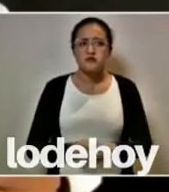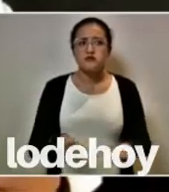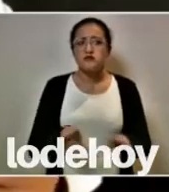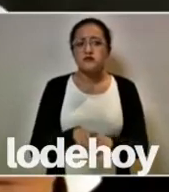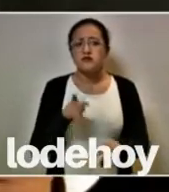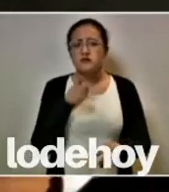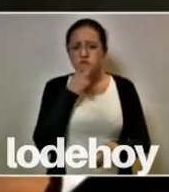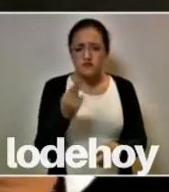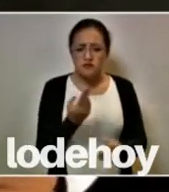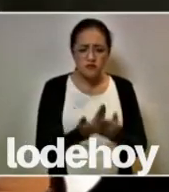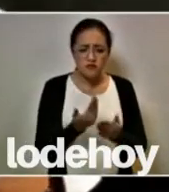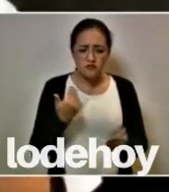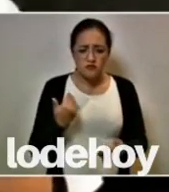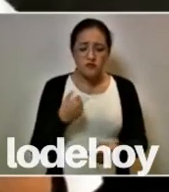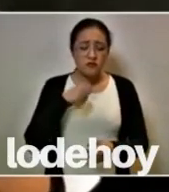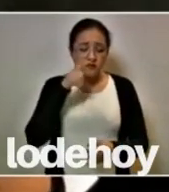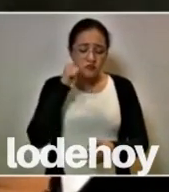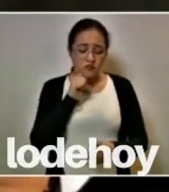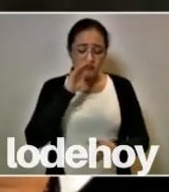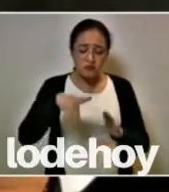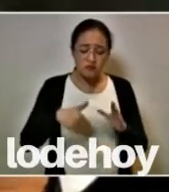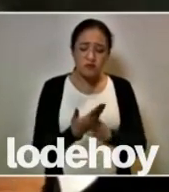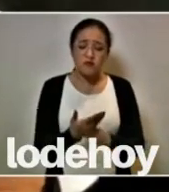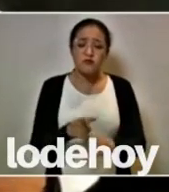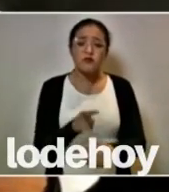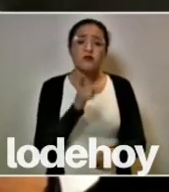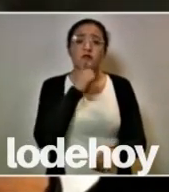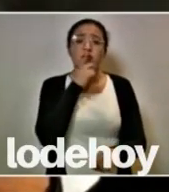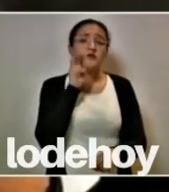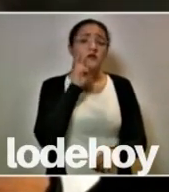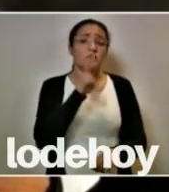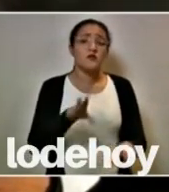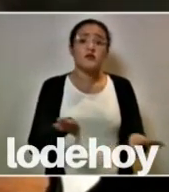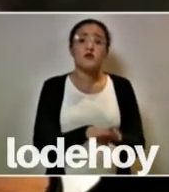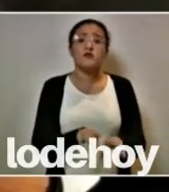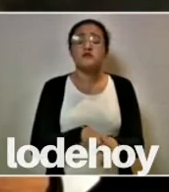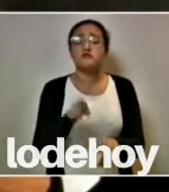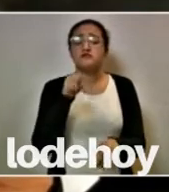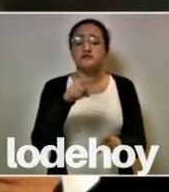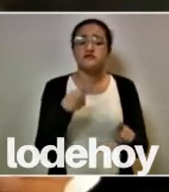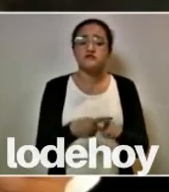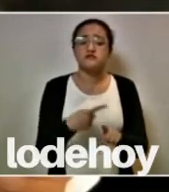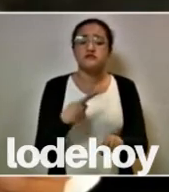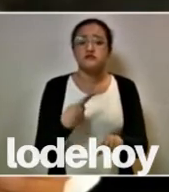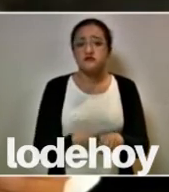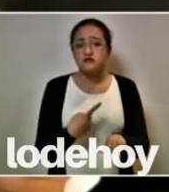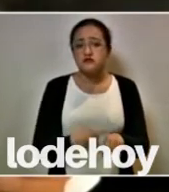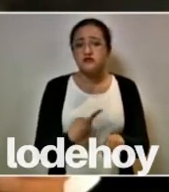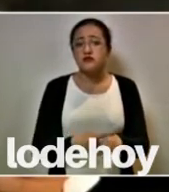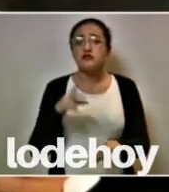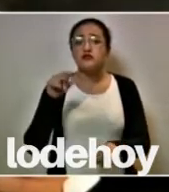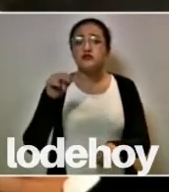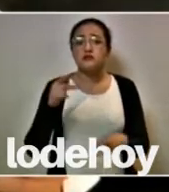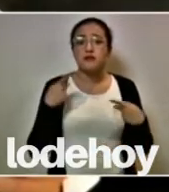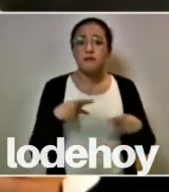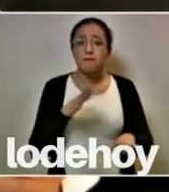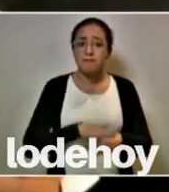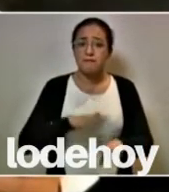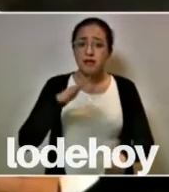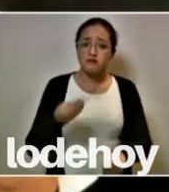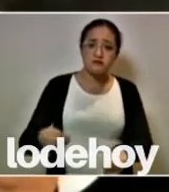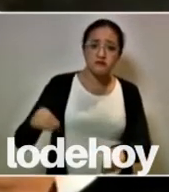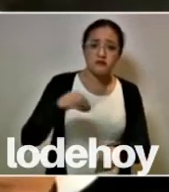Usted ya lo mencionó, de ayer a hoy se identificaron como positivos 80 casos más, que dan